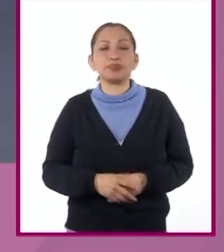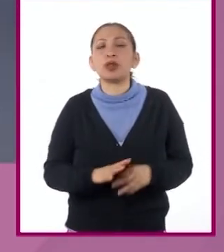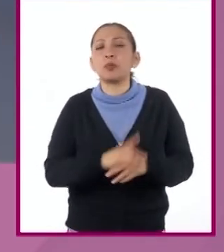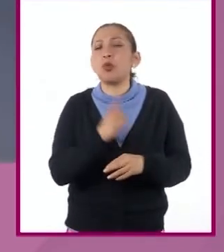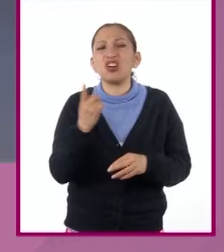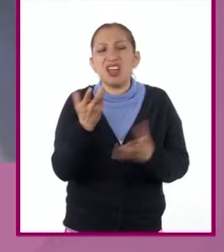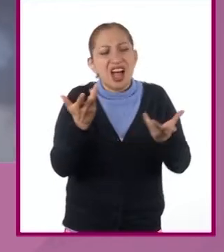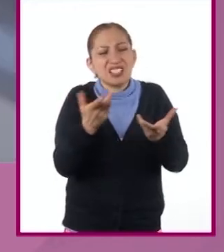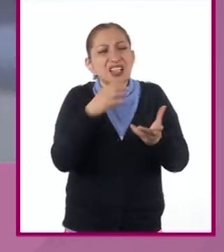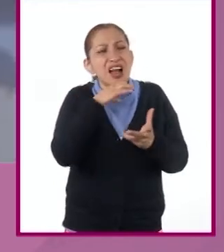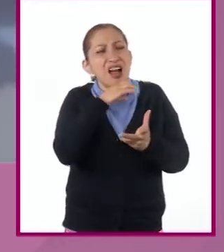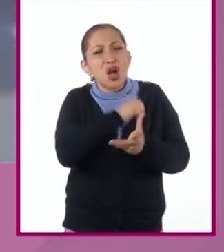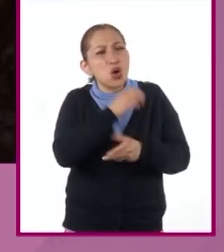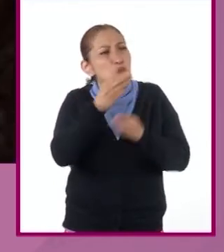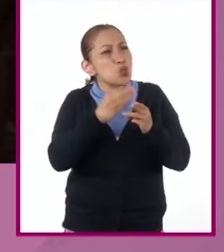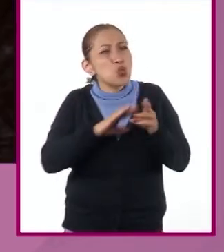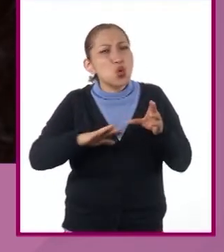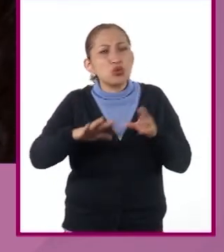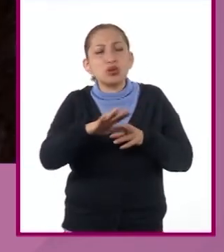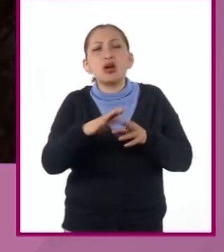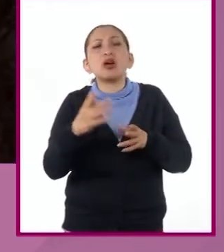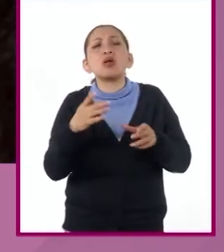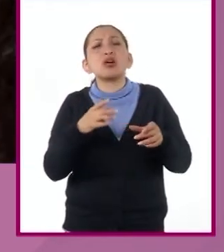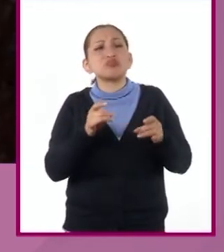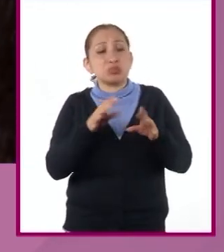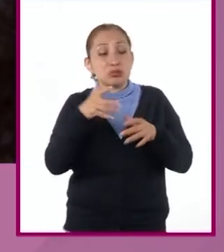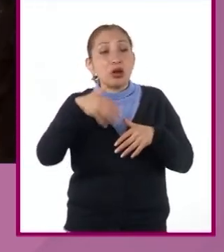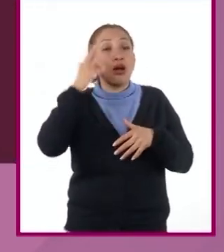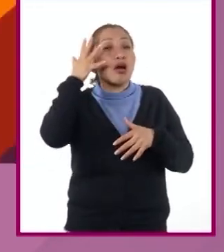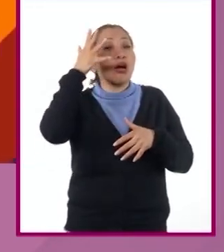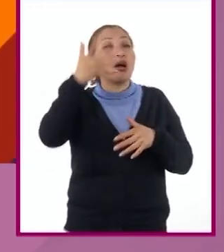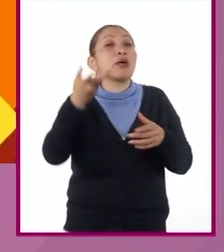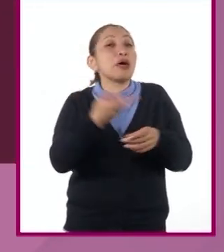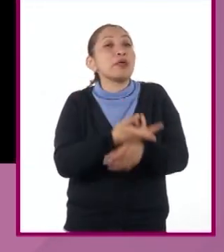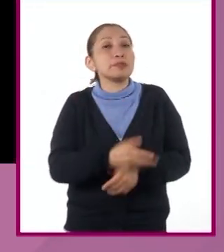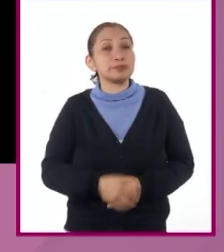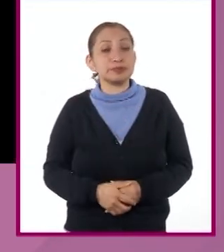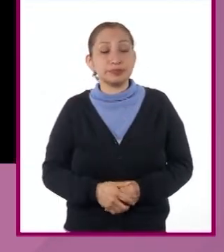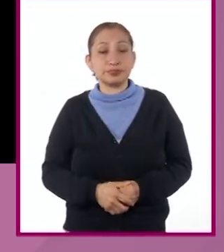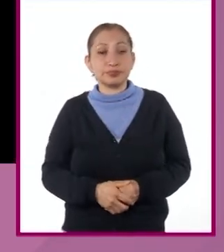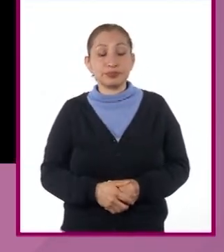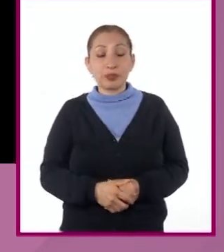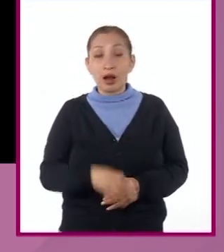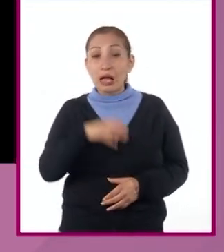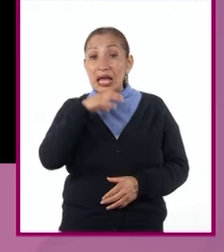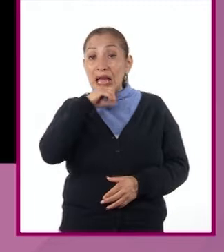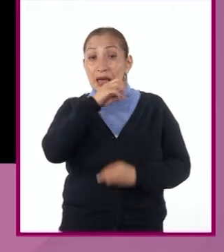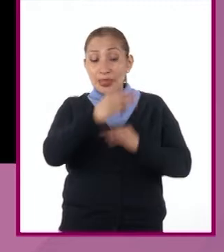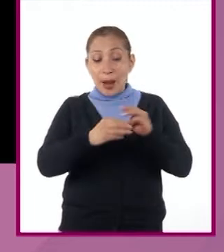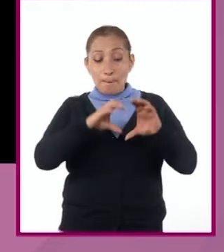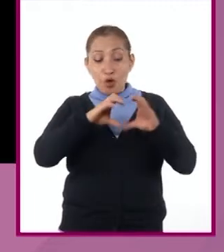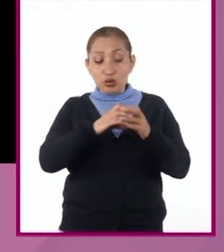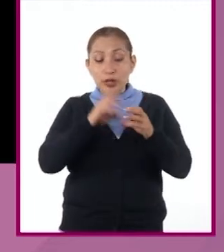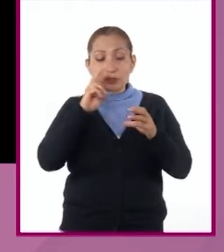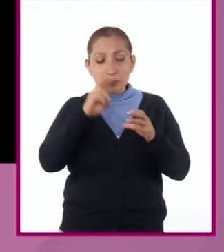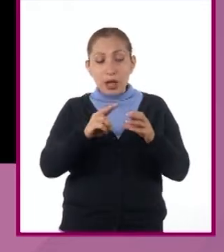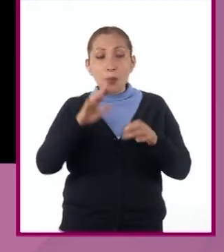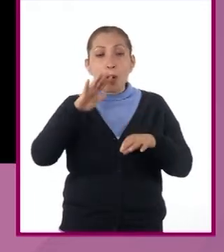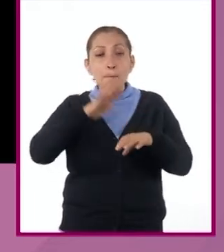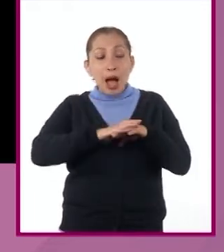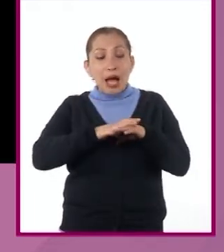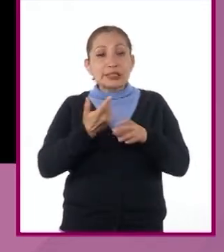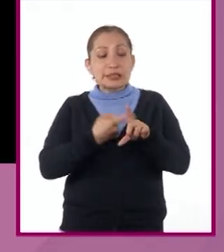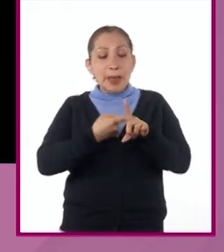se está generando el calentamiento global y cuáles son sus consecuencias? El calentamiento global es la tendencia al incremento